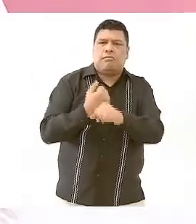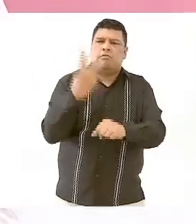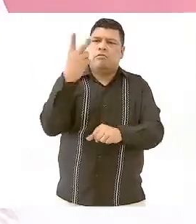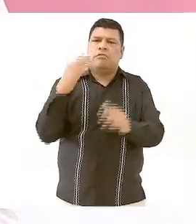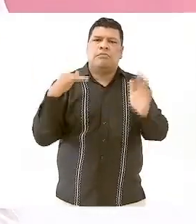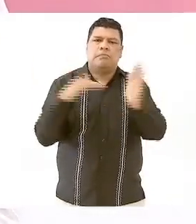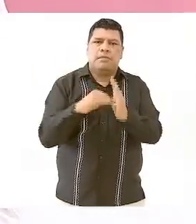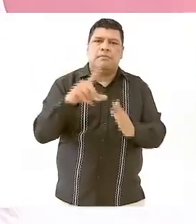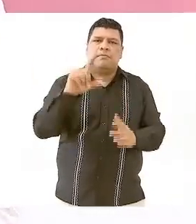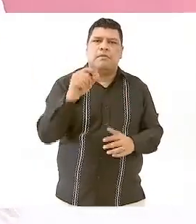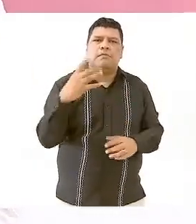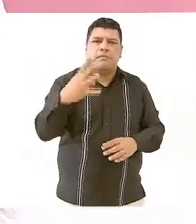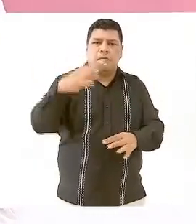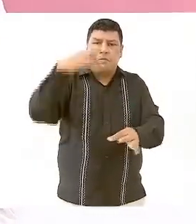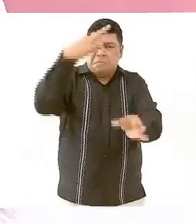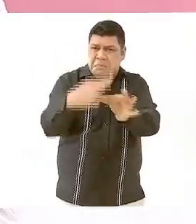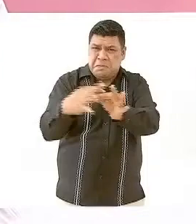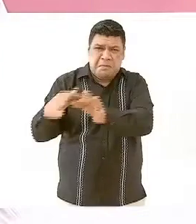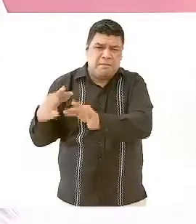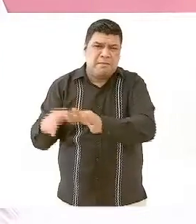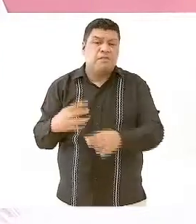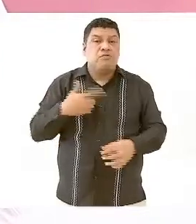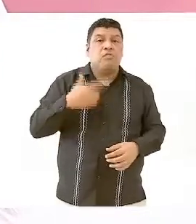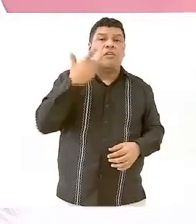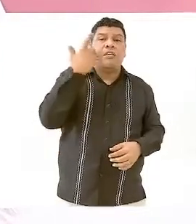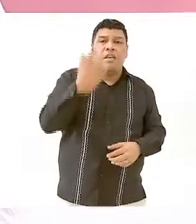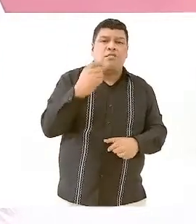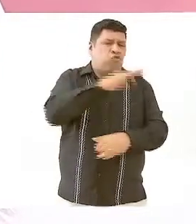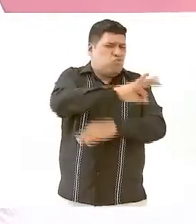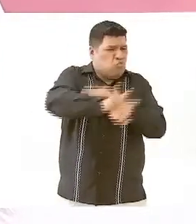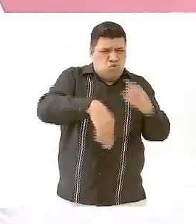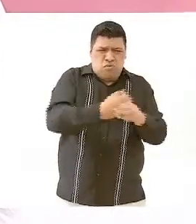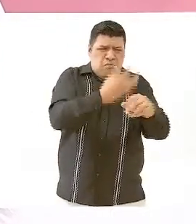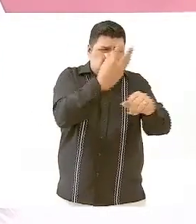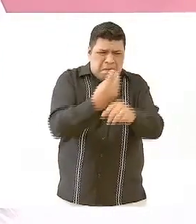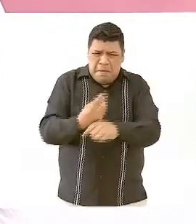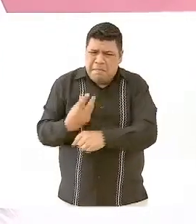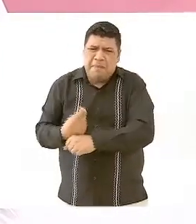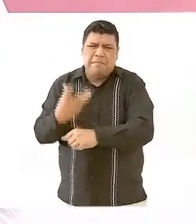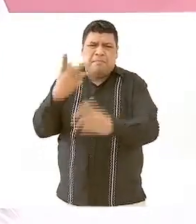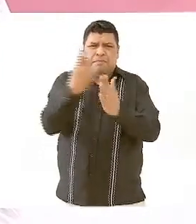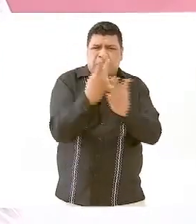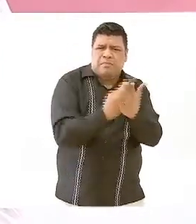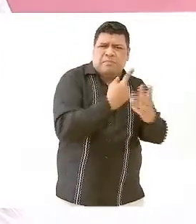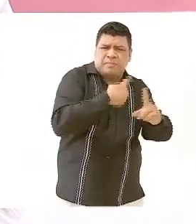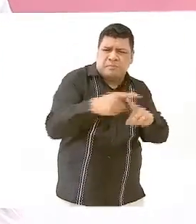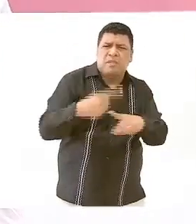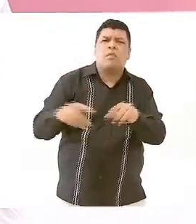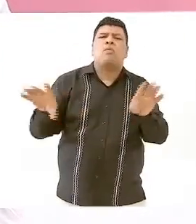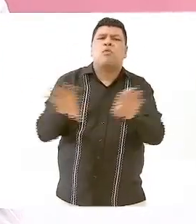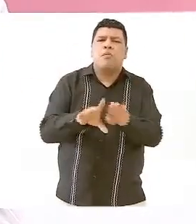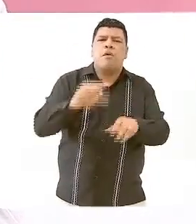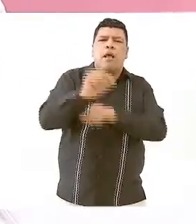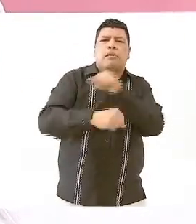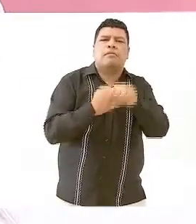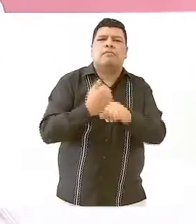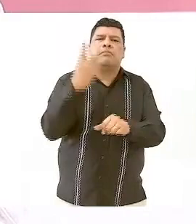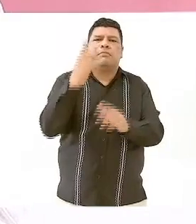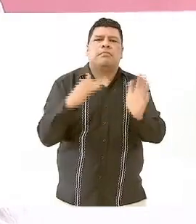porque yo quiero que todo lo terminemos en el 23. Por cualquier